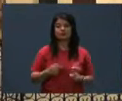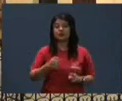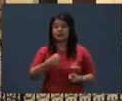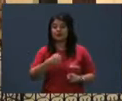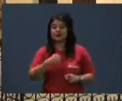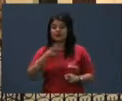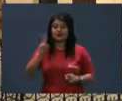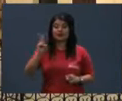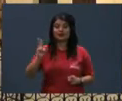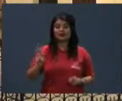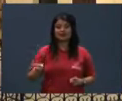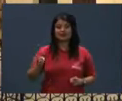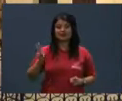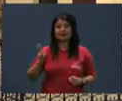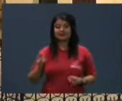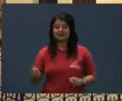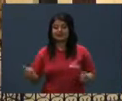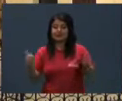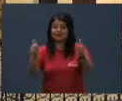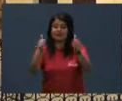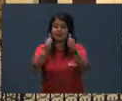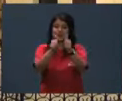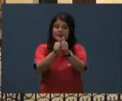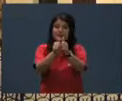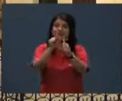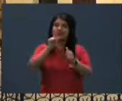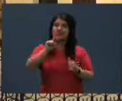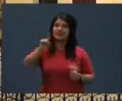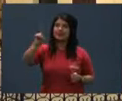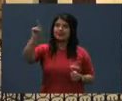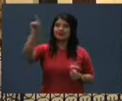Siempre a tu lado estaré